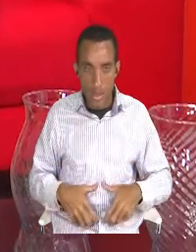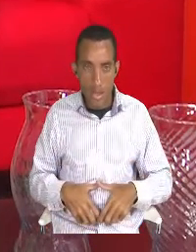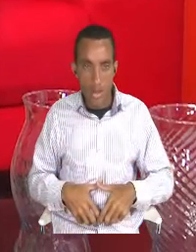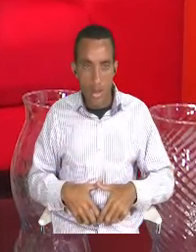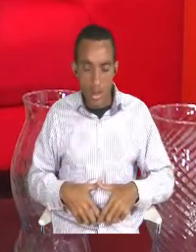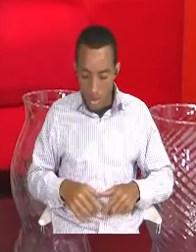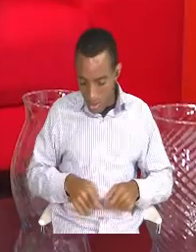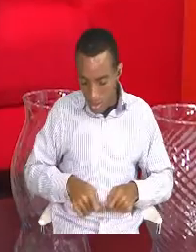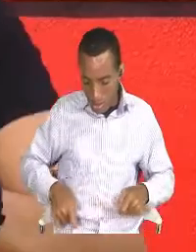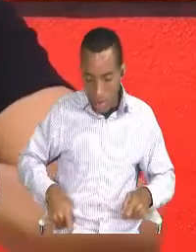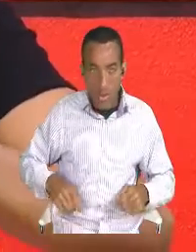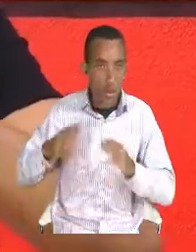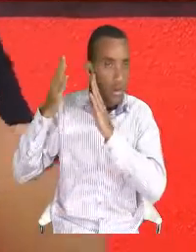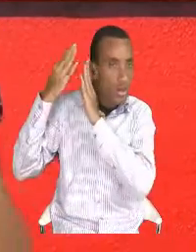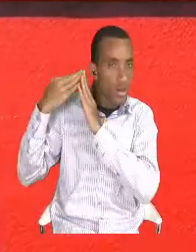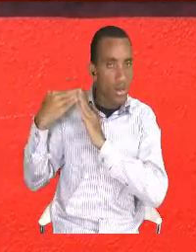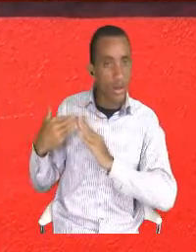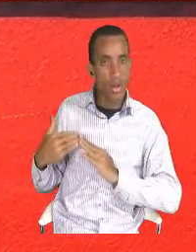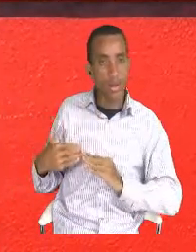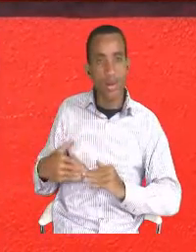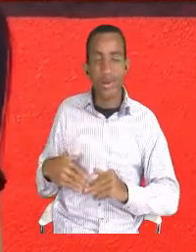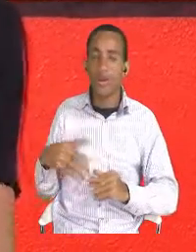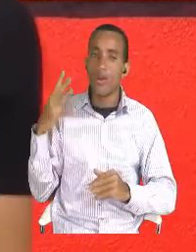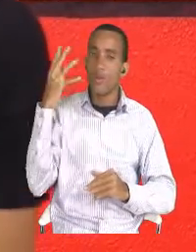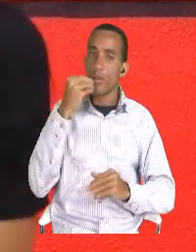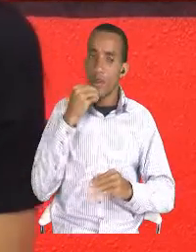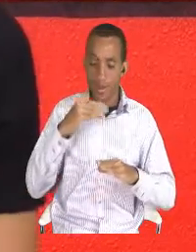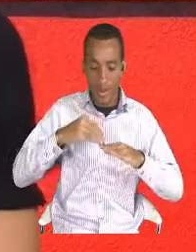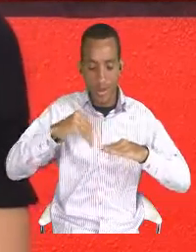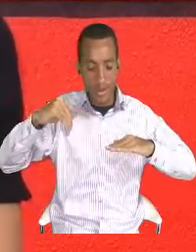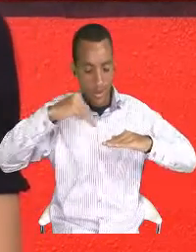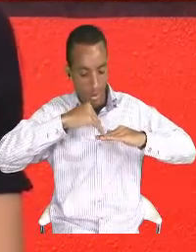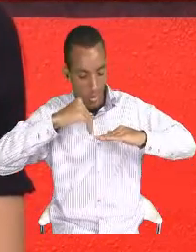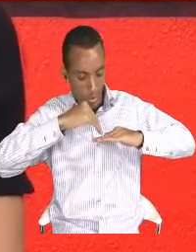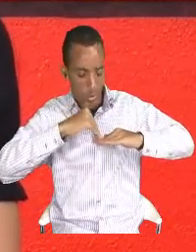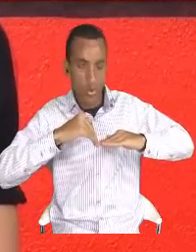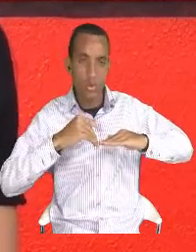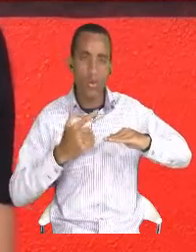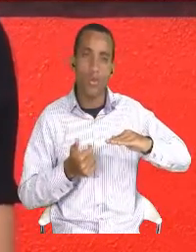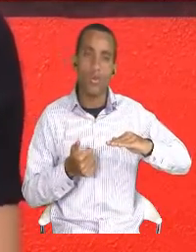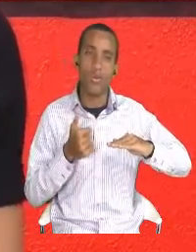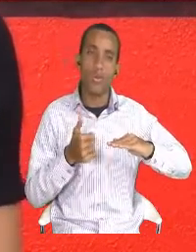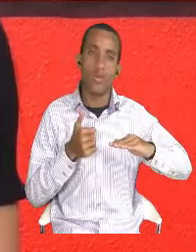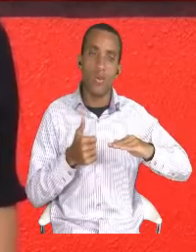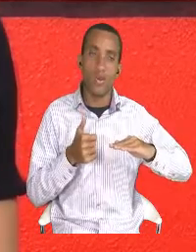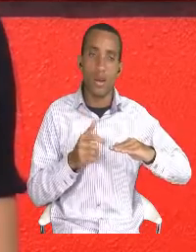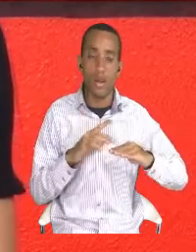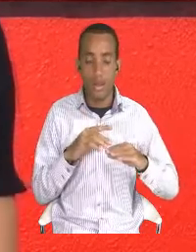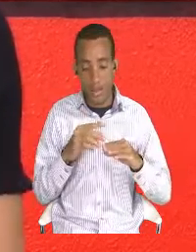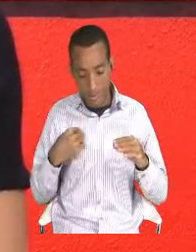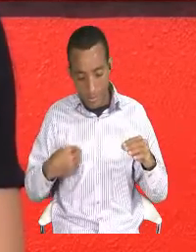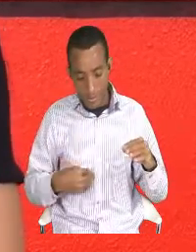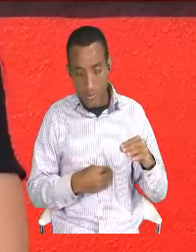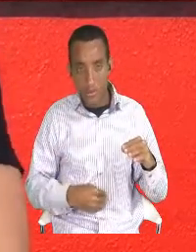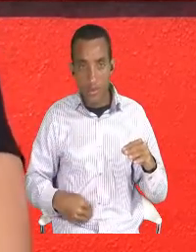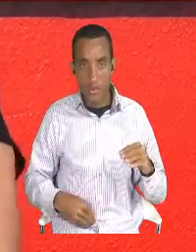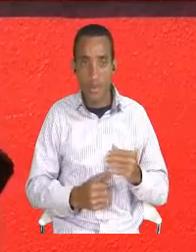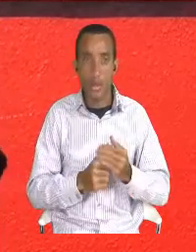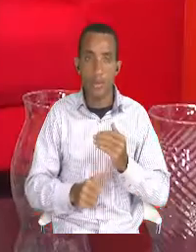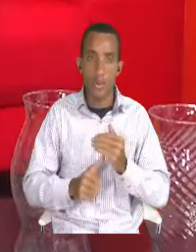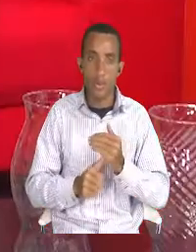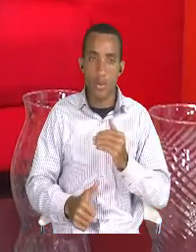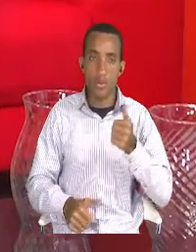mi cabello está más bonito, que tengo las uñas más largas, que mi piel ya está más fresca, que mi intestino ya es regular. Cosas sí. Así